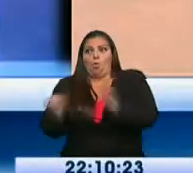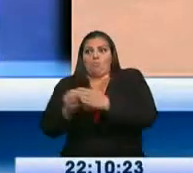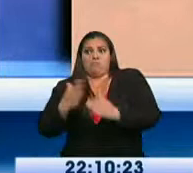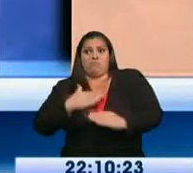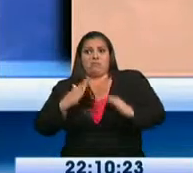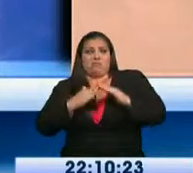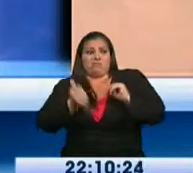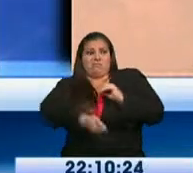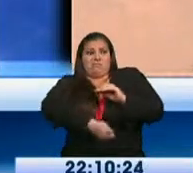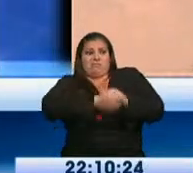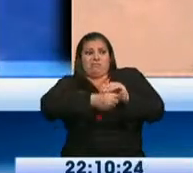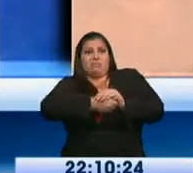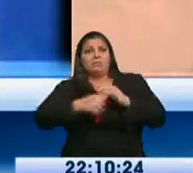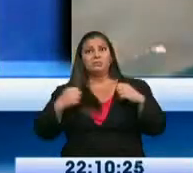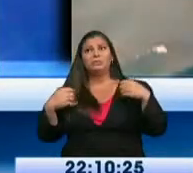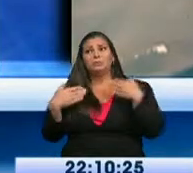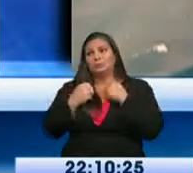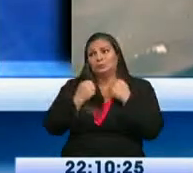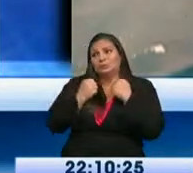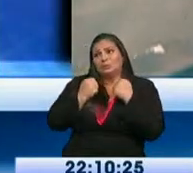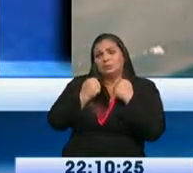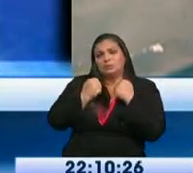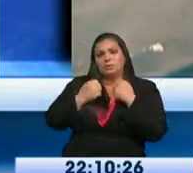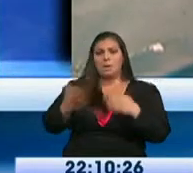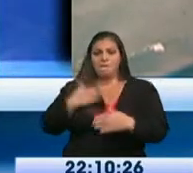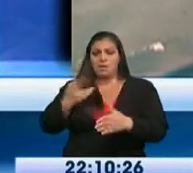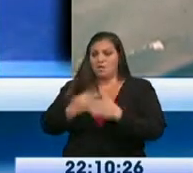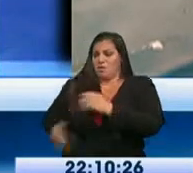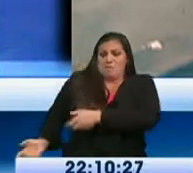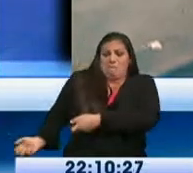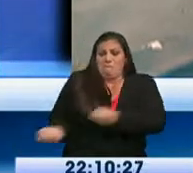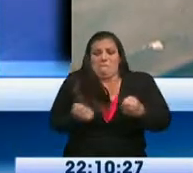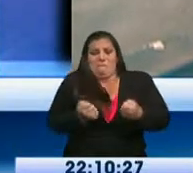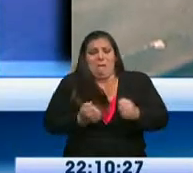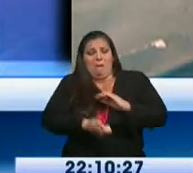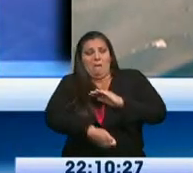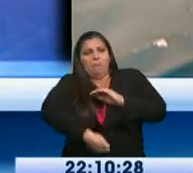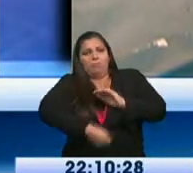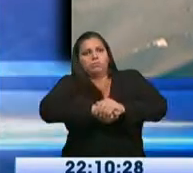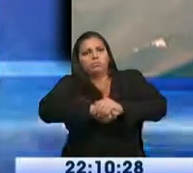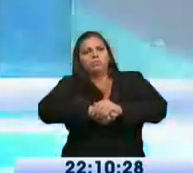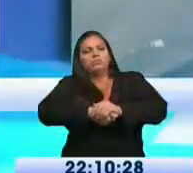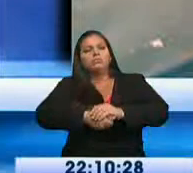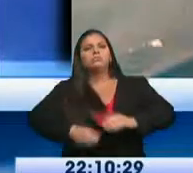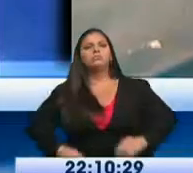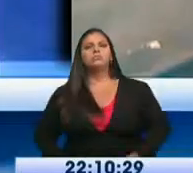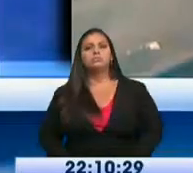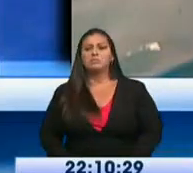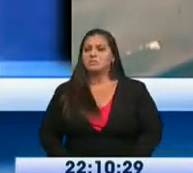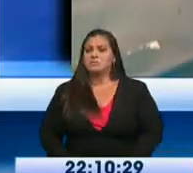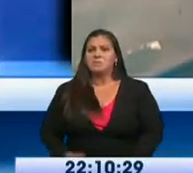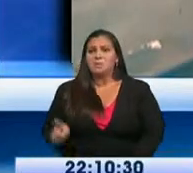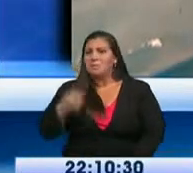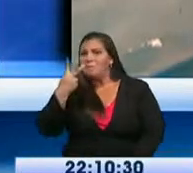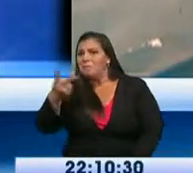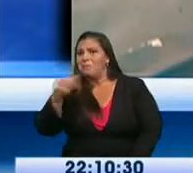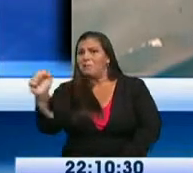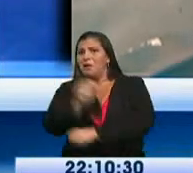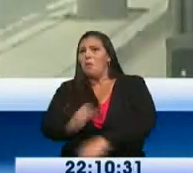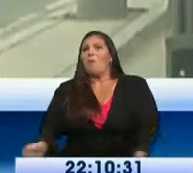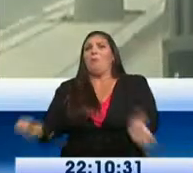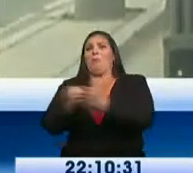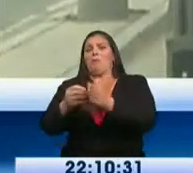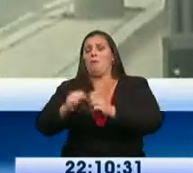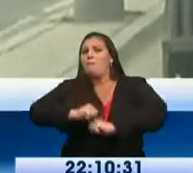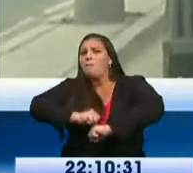no le digo, el susto. Yo corrí de nuevo nuevamente a mi casa y lo jalé a mi hijo y al de 14 años, el más pequeño, lo jalé por allá. Le digo, uy, mi hijo, ese carro va a volver a explotar. Yo le